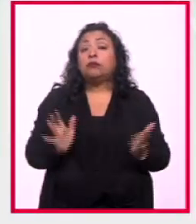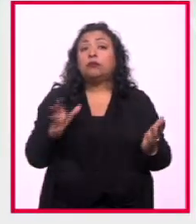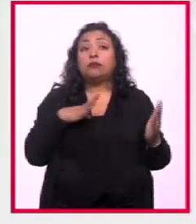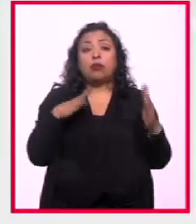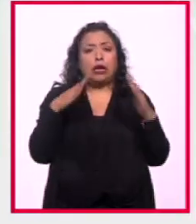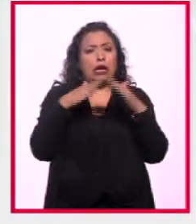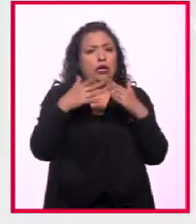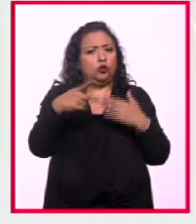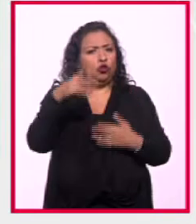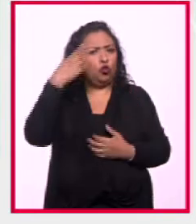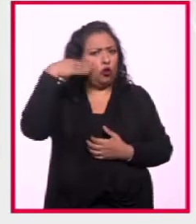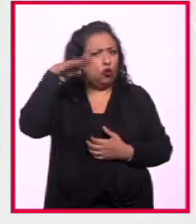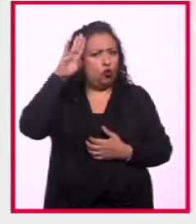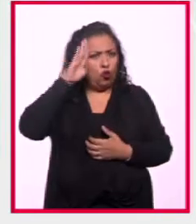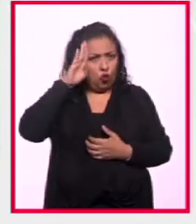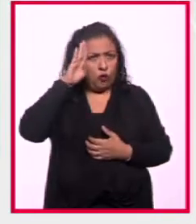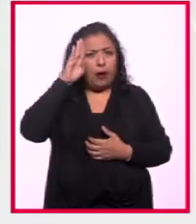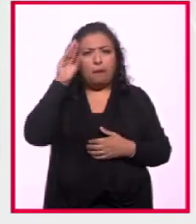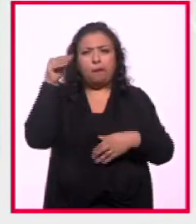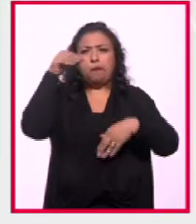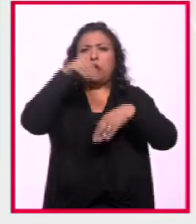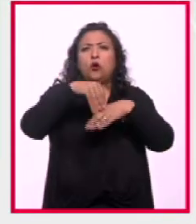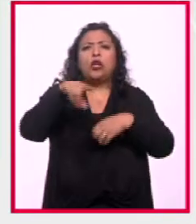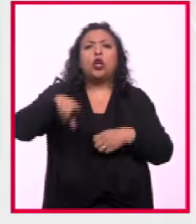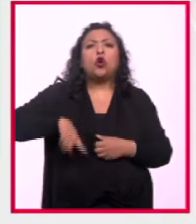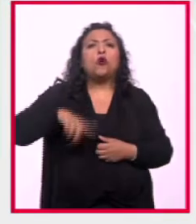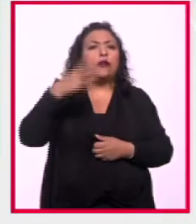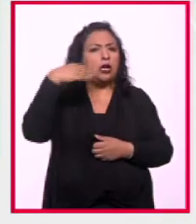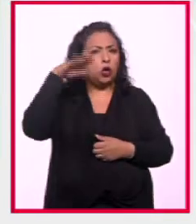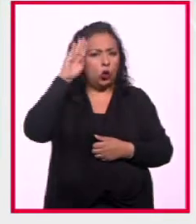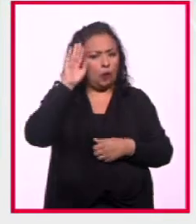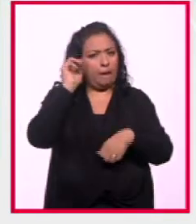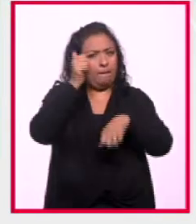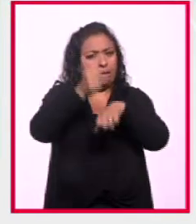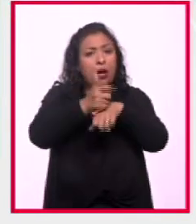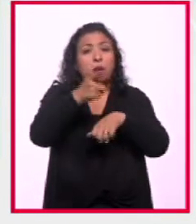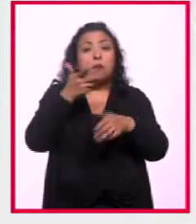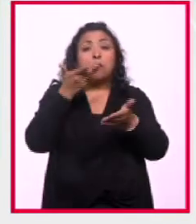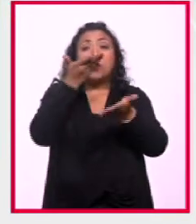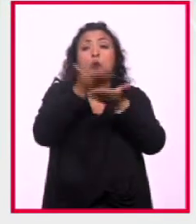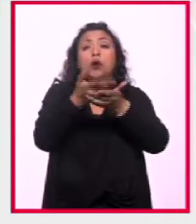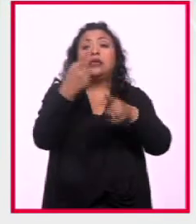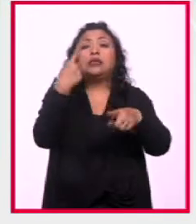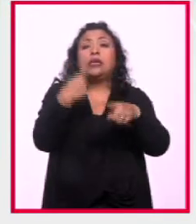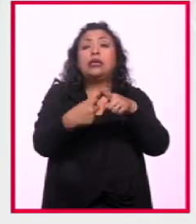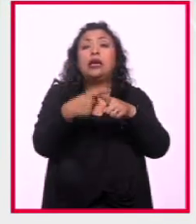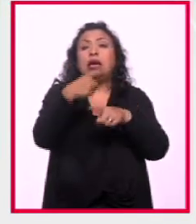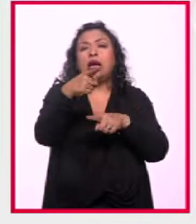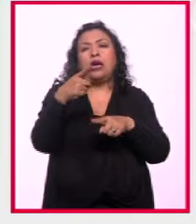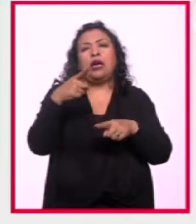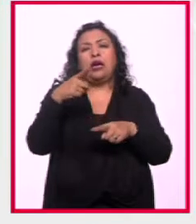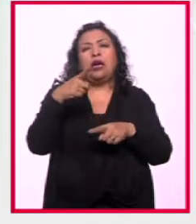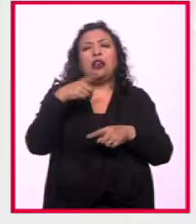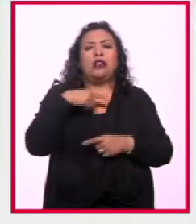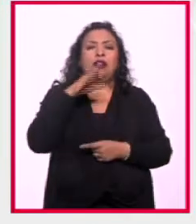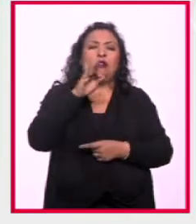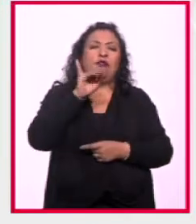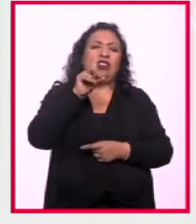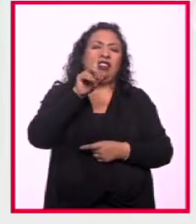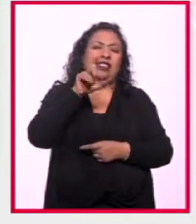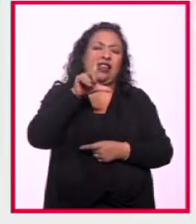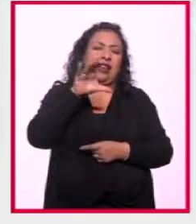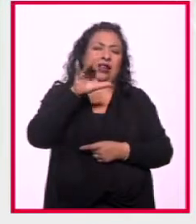casa es de cuba la puso el gobierno de cuba fue una iniciativa del comandante fidel castro